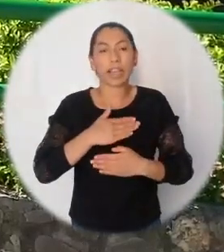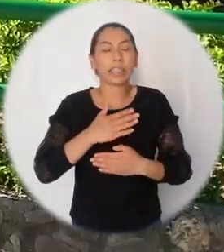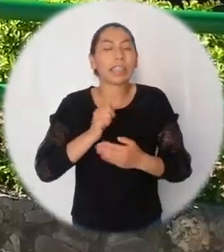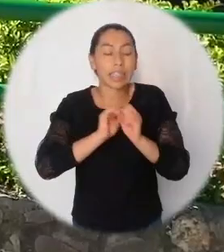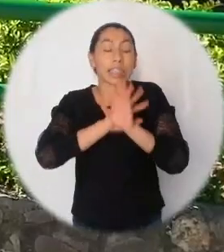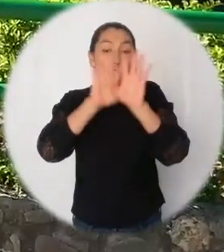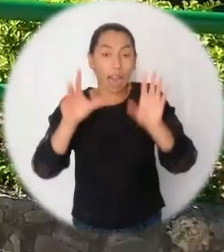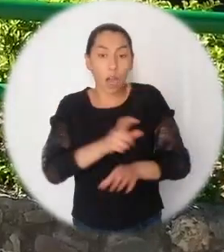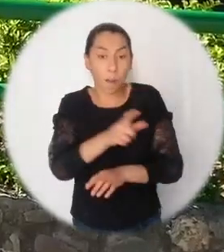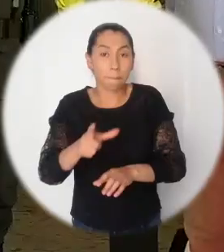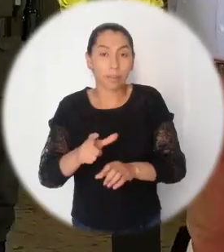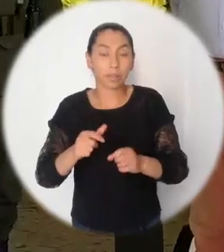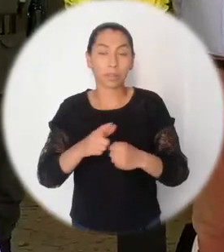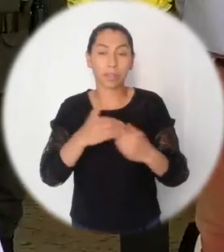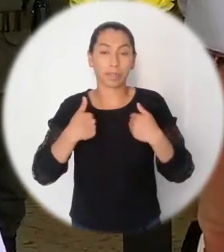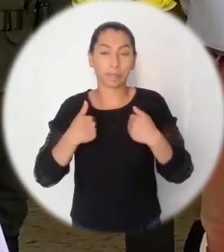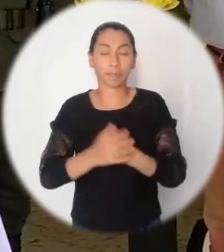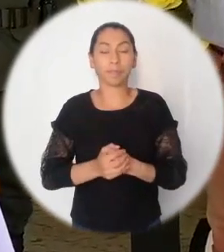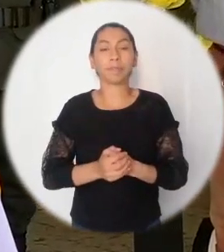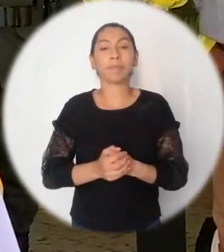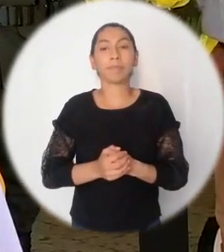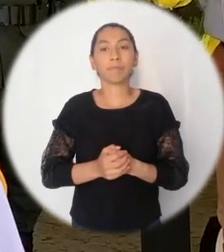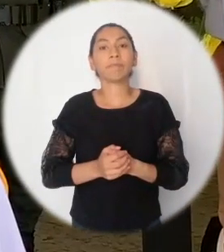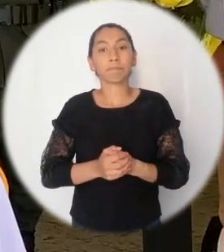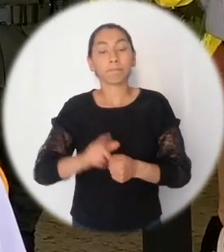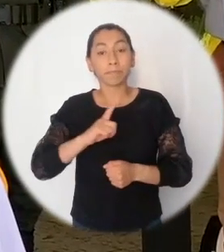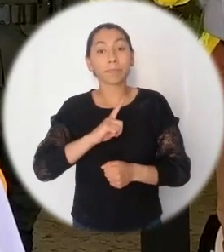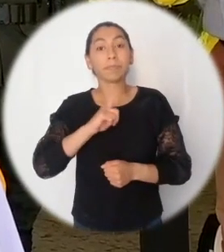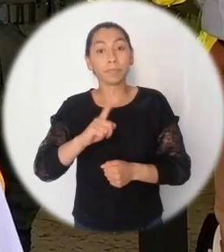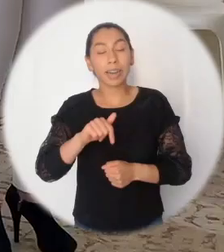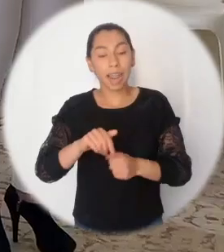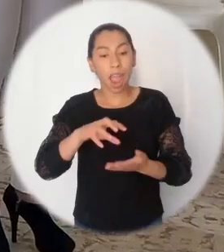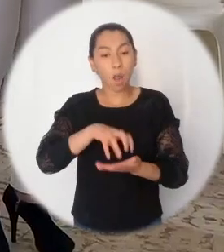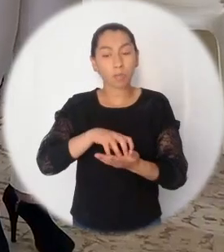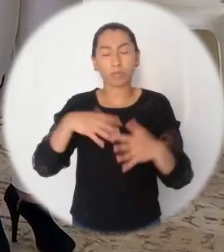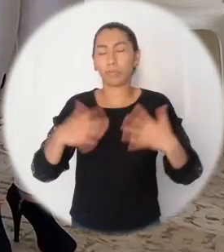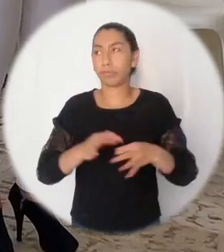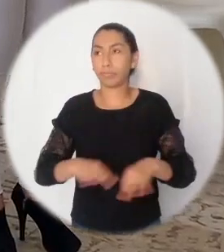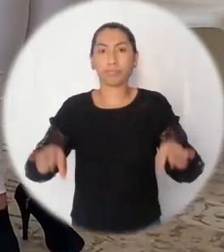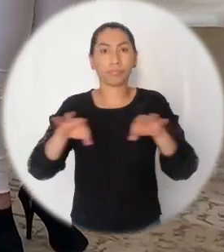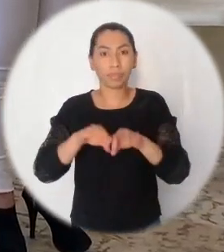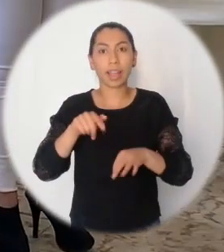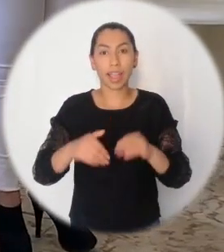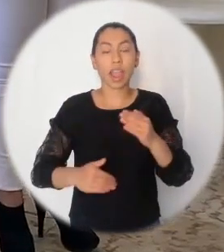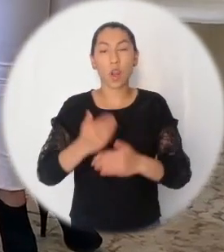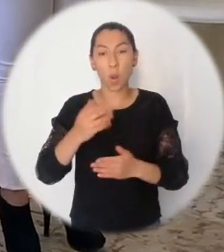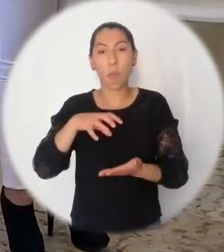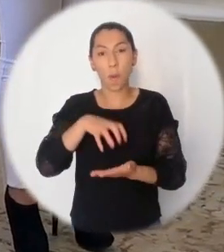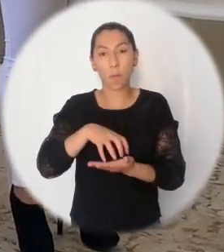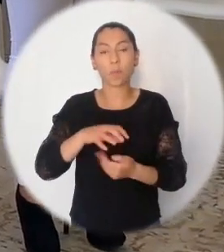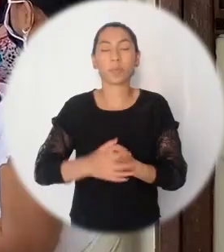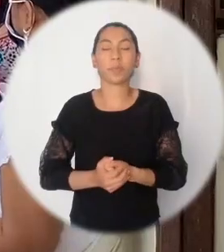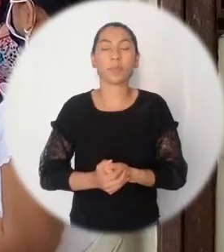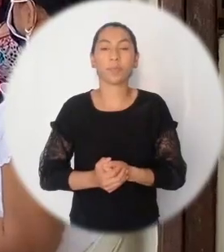directa y personalizada a las víctimas del conflicto. El coordinador de la Mesa de Víctimas del municipio recalcó la